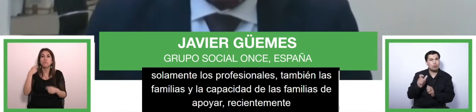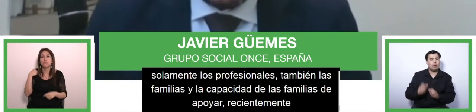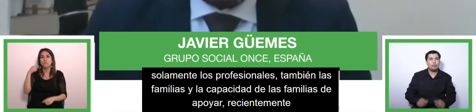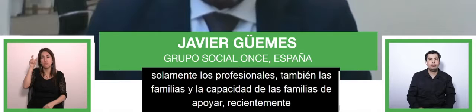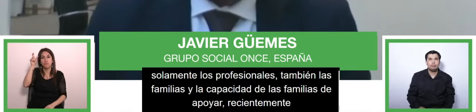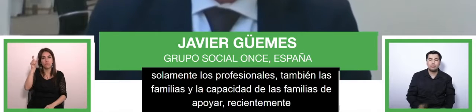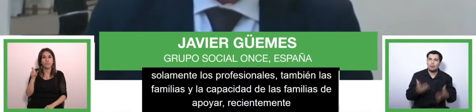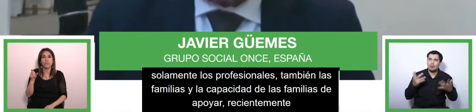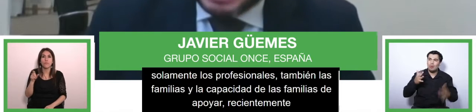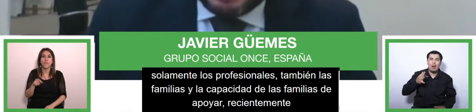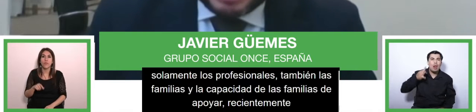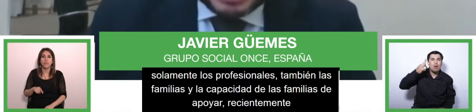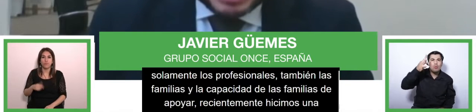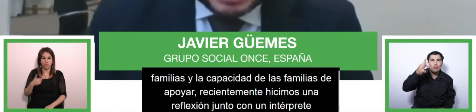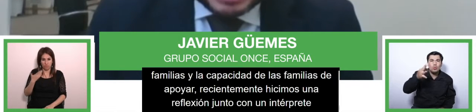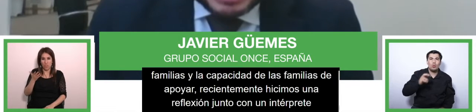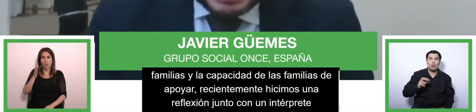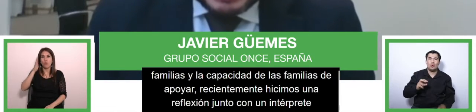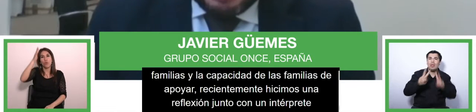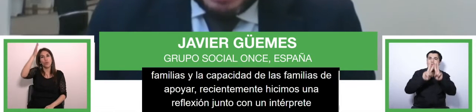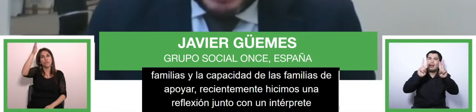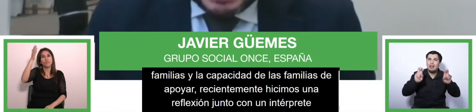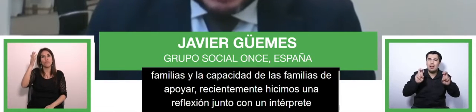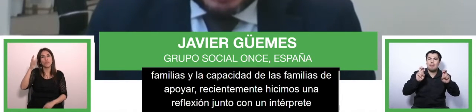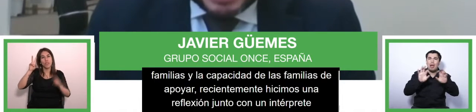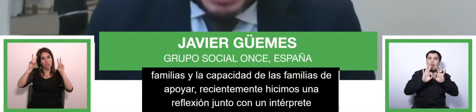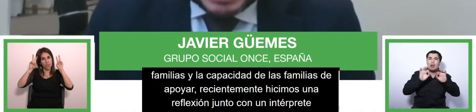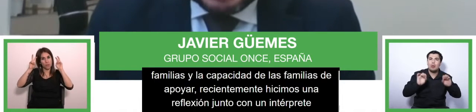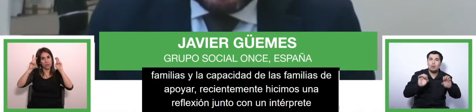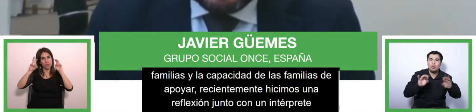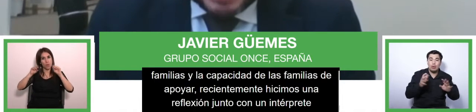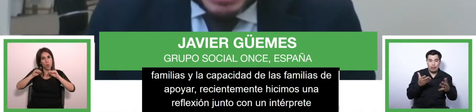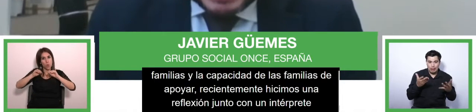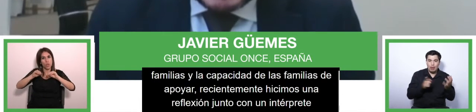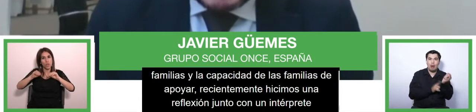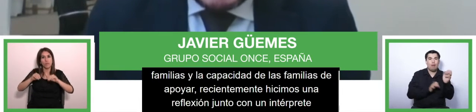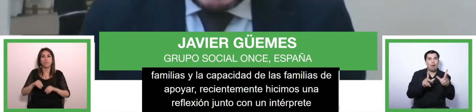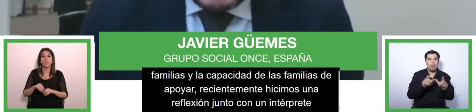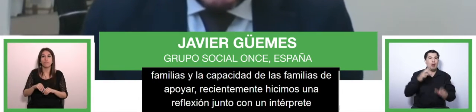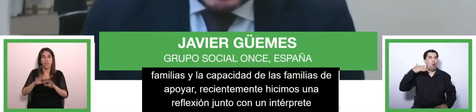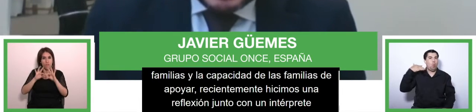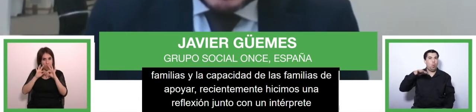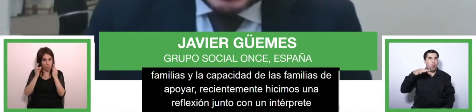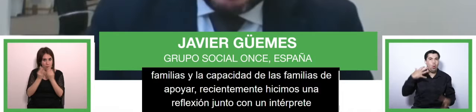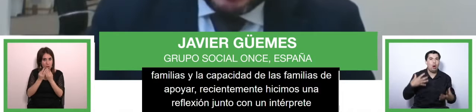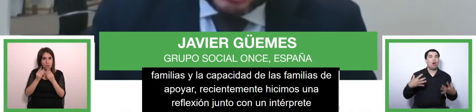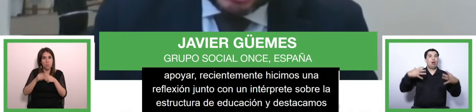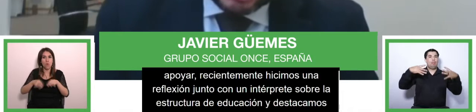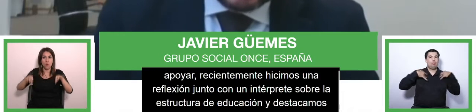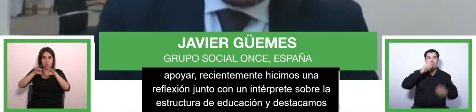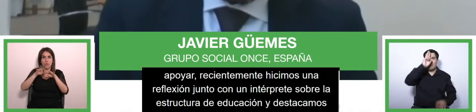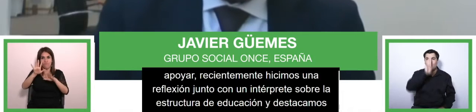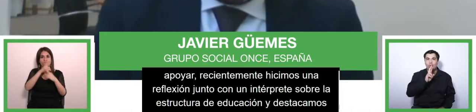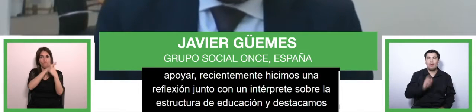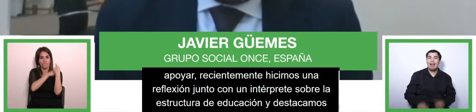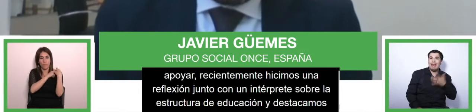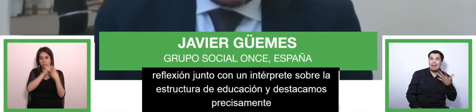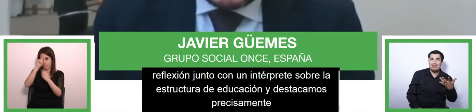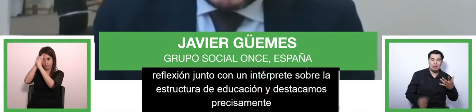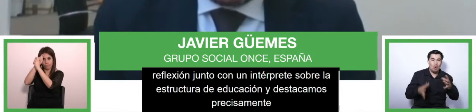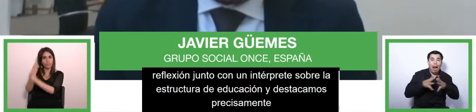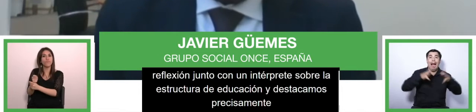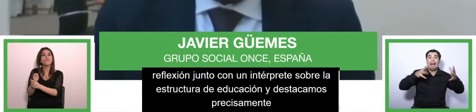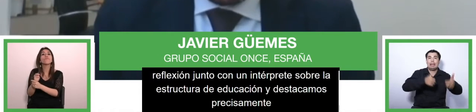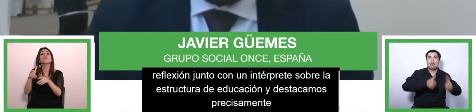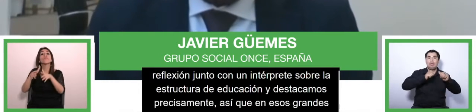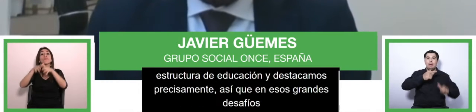sobre el futuro de la educación y se destacaba precisamente el papel de las familias. Así que en esos grandes desafíos son donde nos podemos